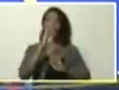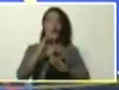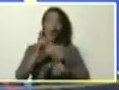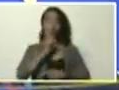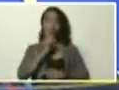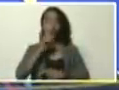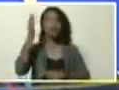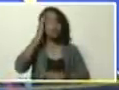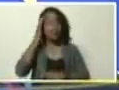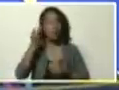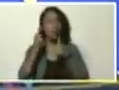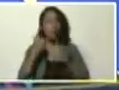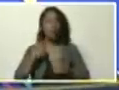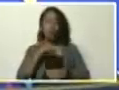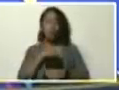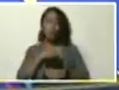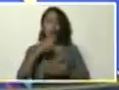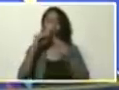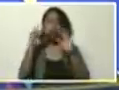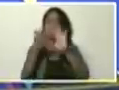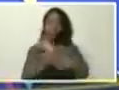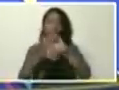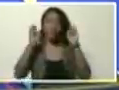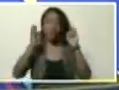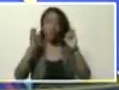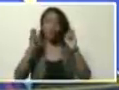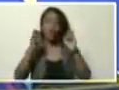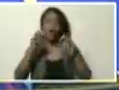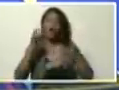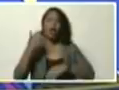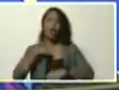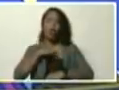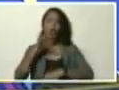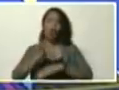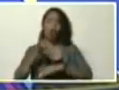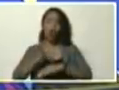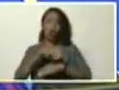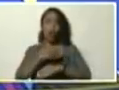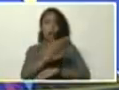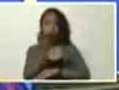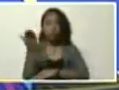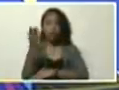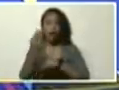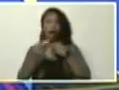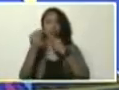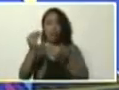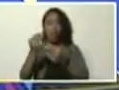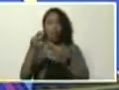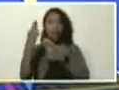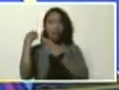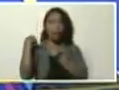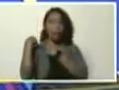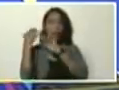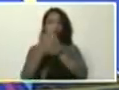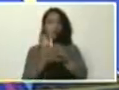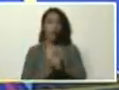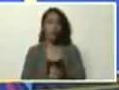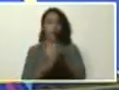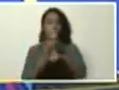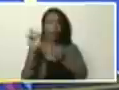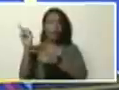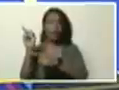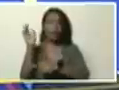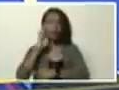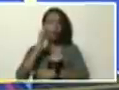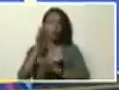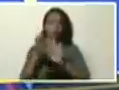bien de lo que estamos hablando. Nos toca a quienes ustedes le han dado la responsabilidad de dirigir esta